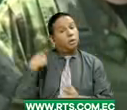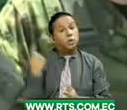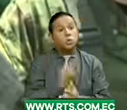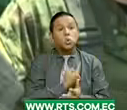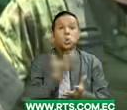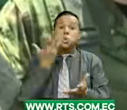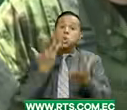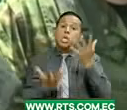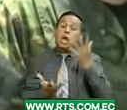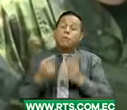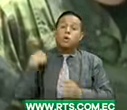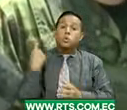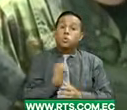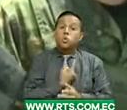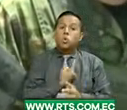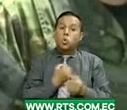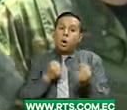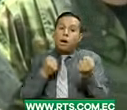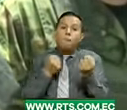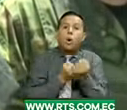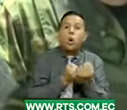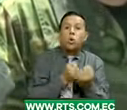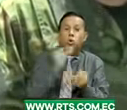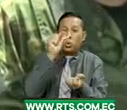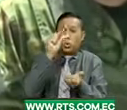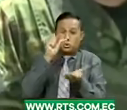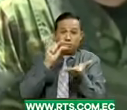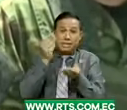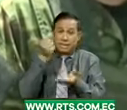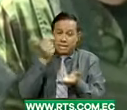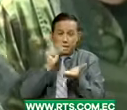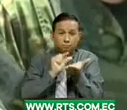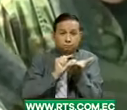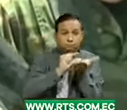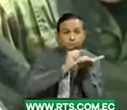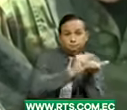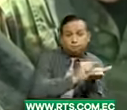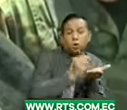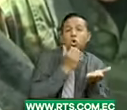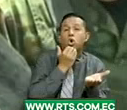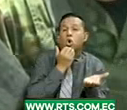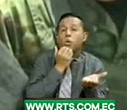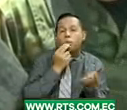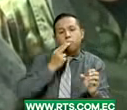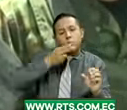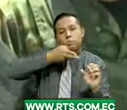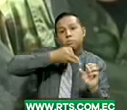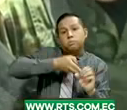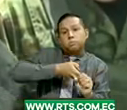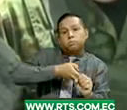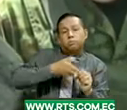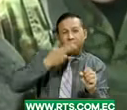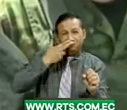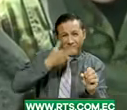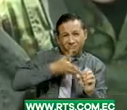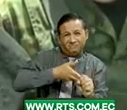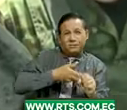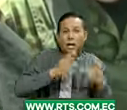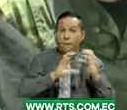subsidio focalizado al combustible que utiliza el transporte, o